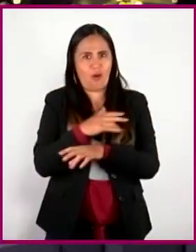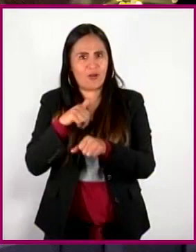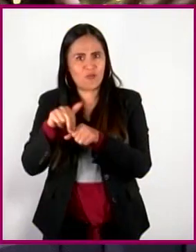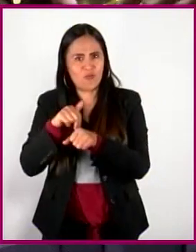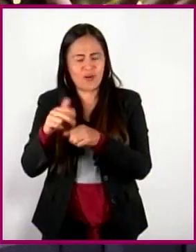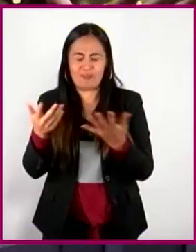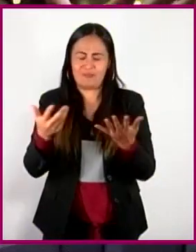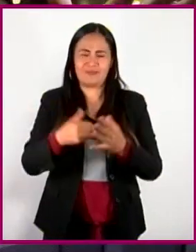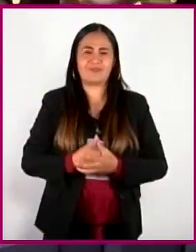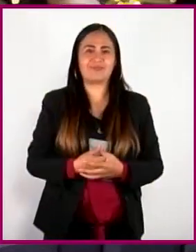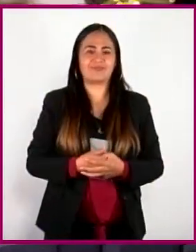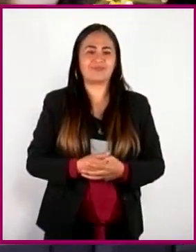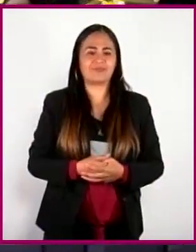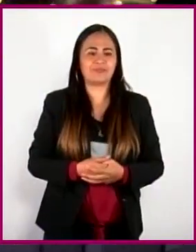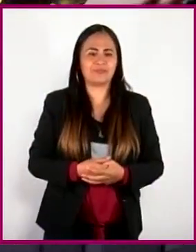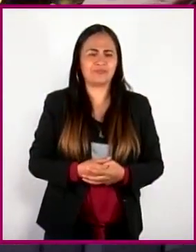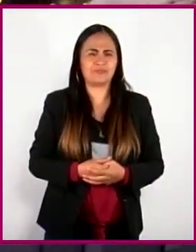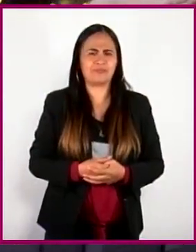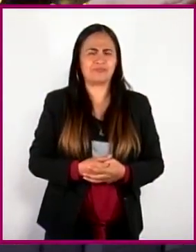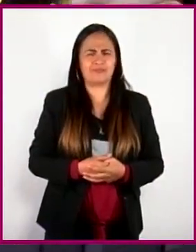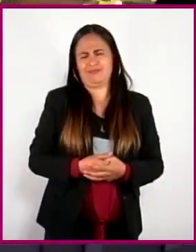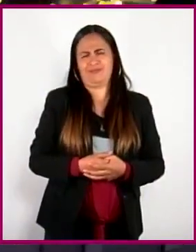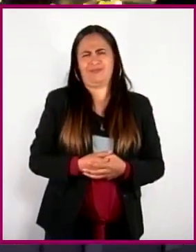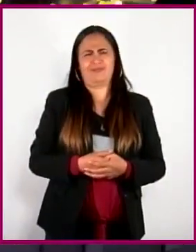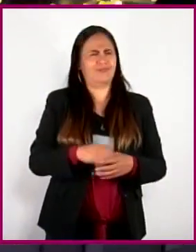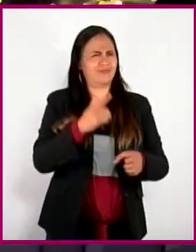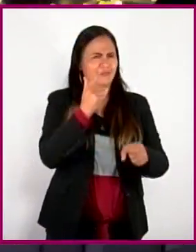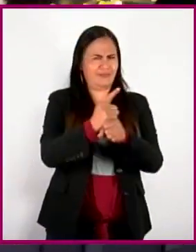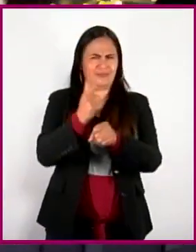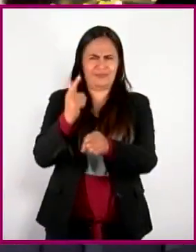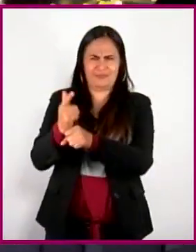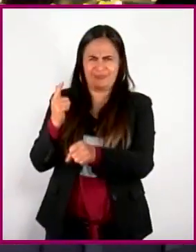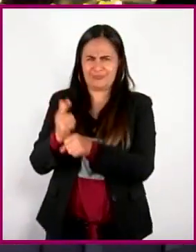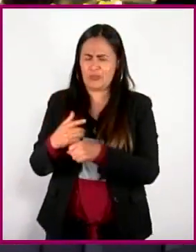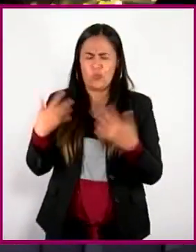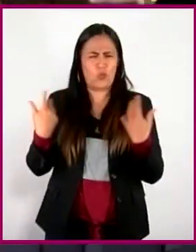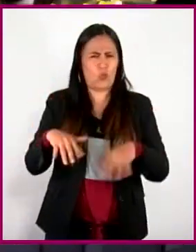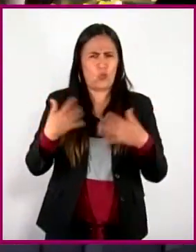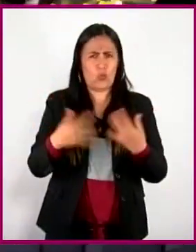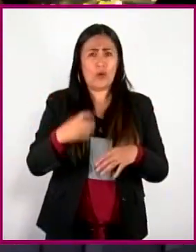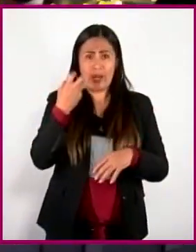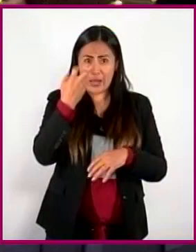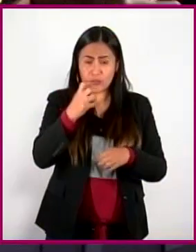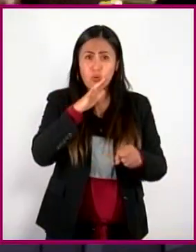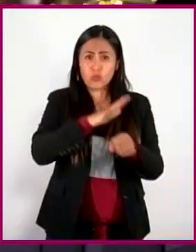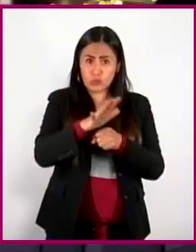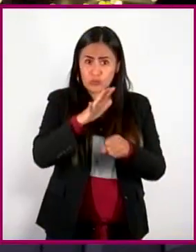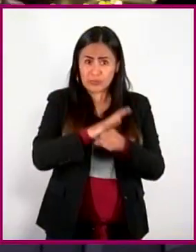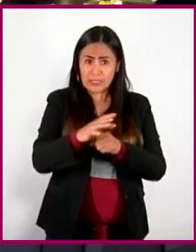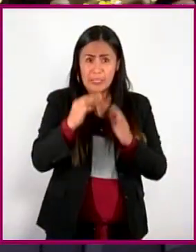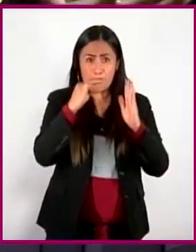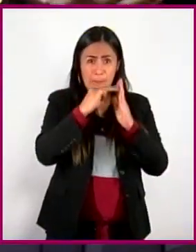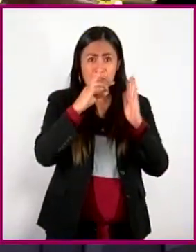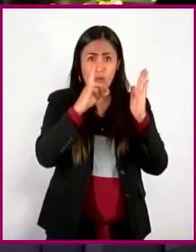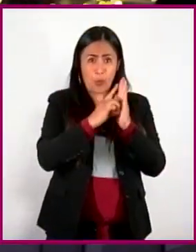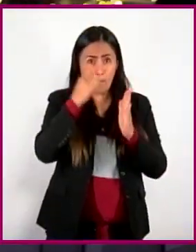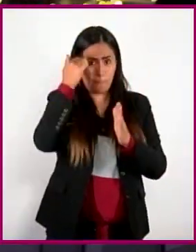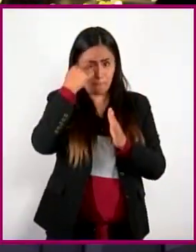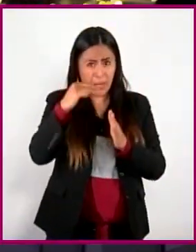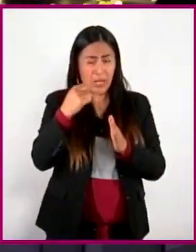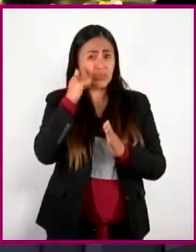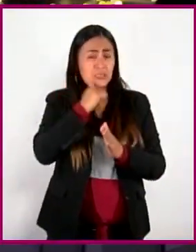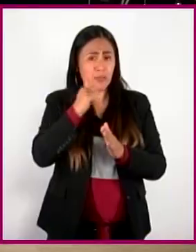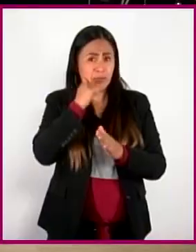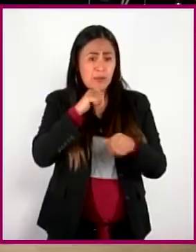menos. Pero no me imaginaba que llegaríamos a descubrir todo esto. ¿Qué dices, Ismara? ¿Será suficiente el método anterior para siempre obtener